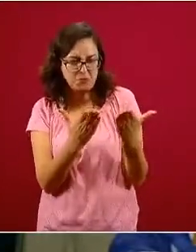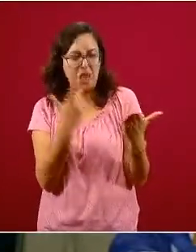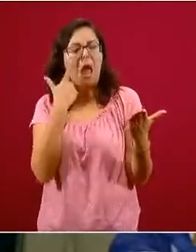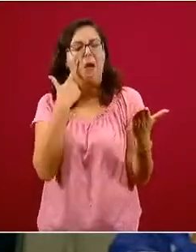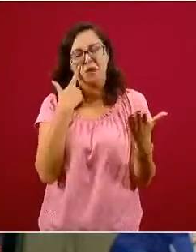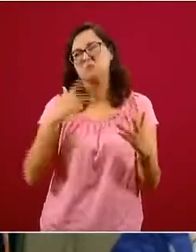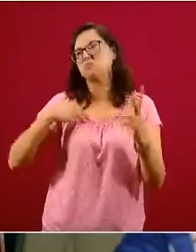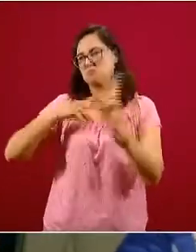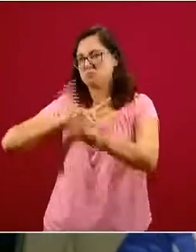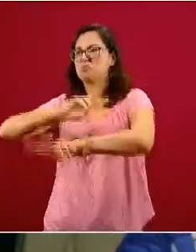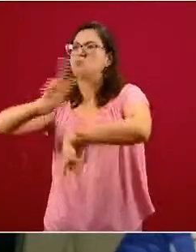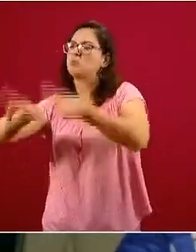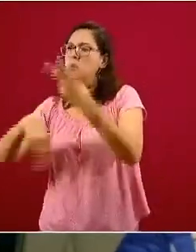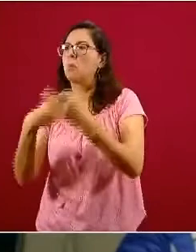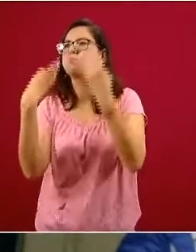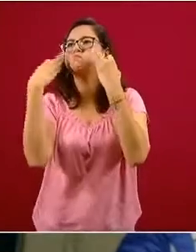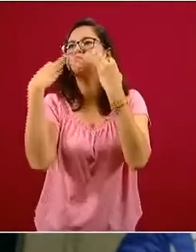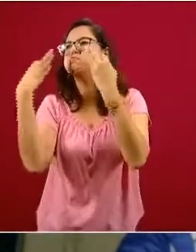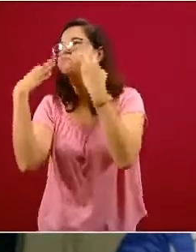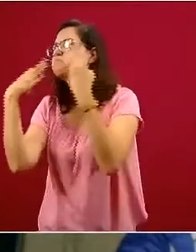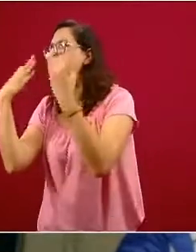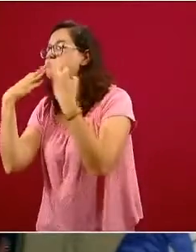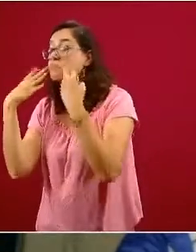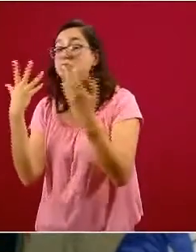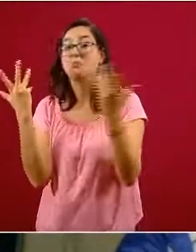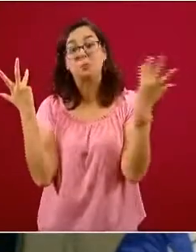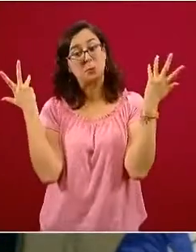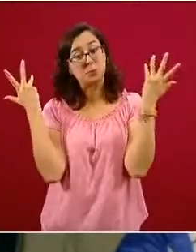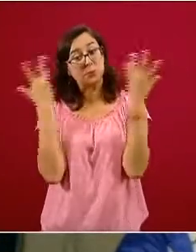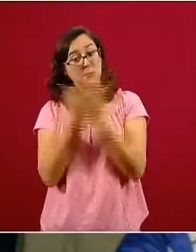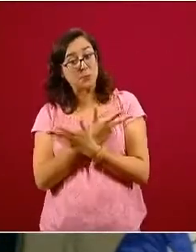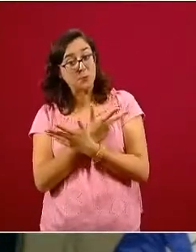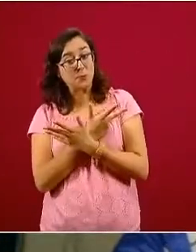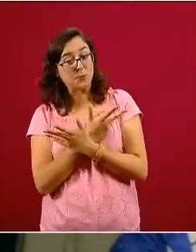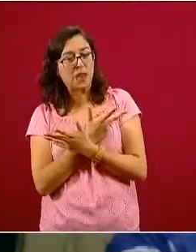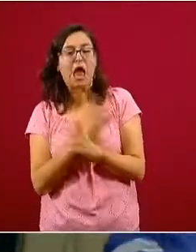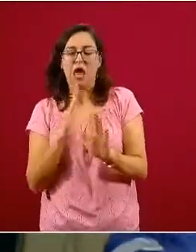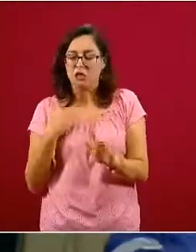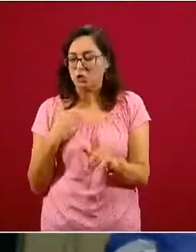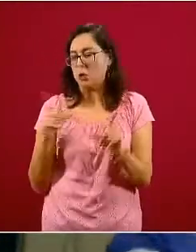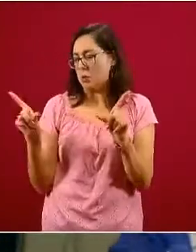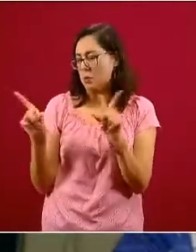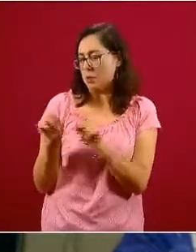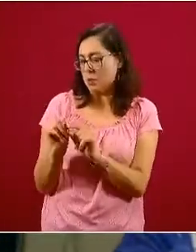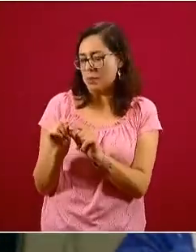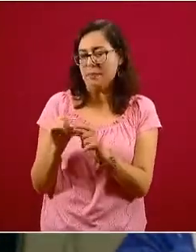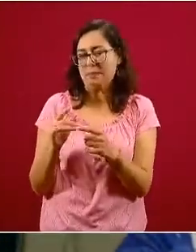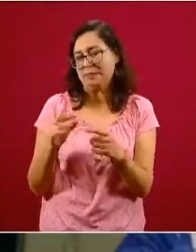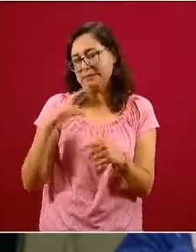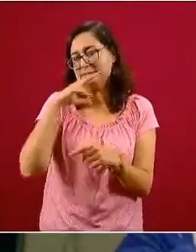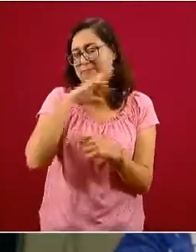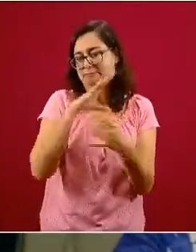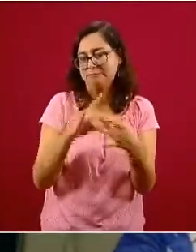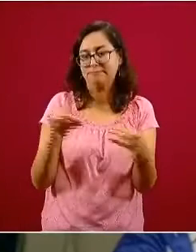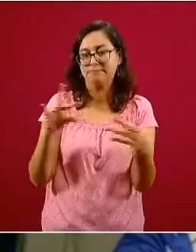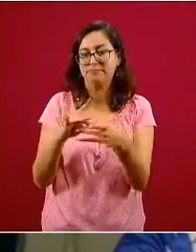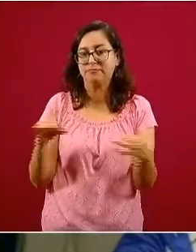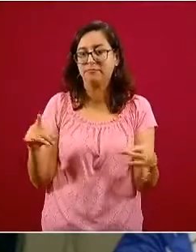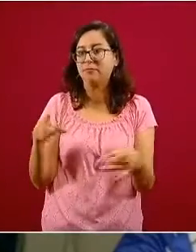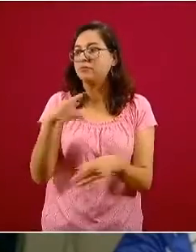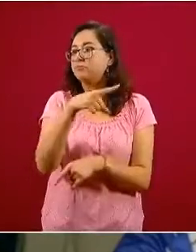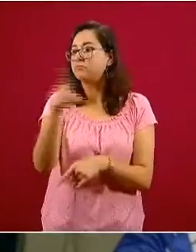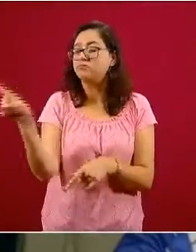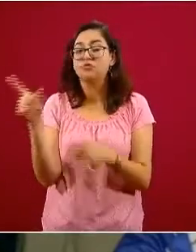verificarlo en la realidad. Y lo que encontramos fueron, rápidamente para dar oportunidad a otras preguntas, falta de